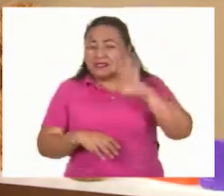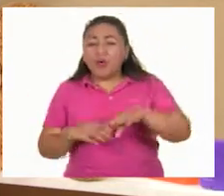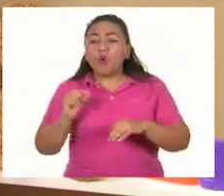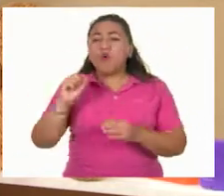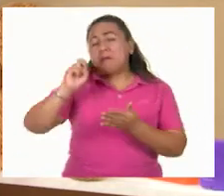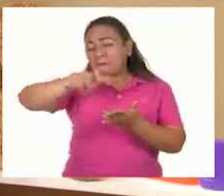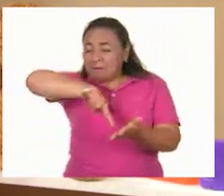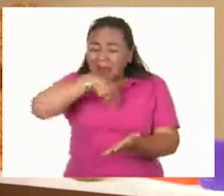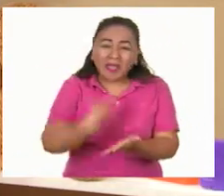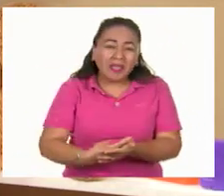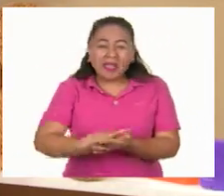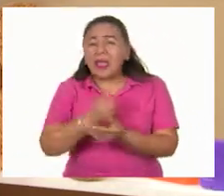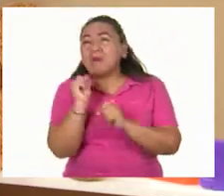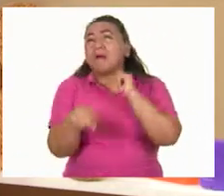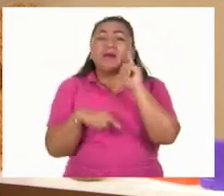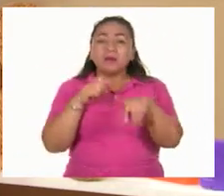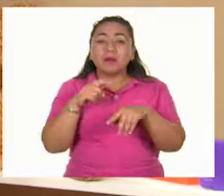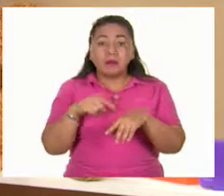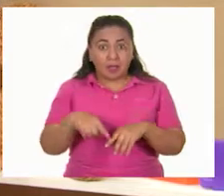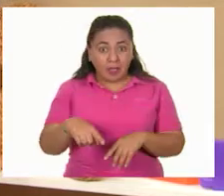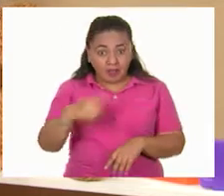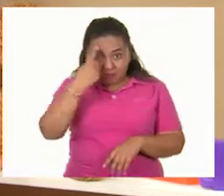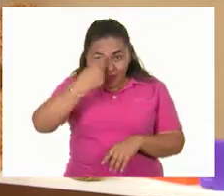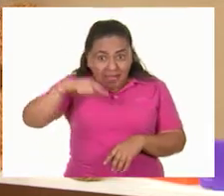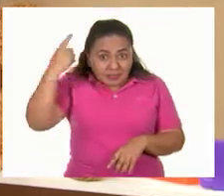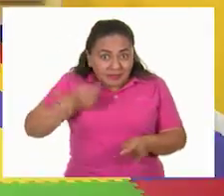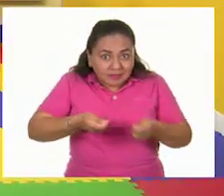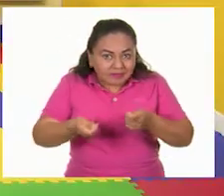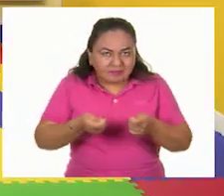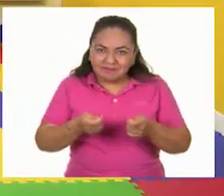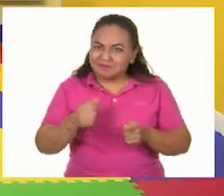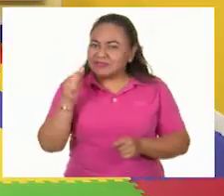deje caer al suelo, no siempre es fácil manejarlo.